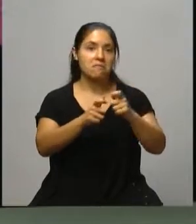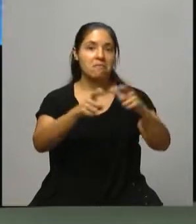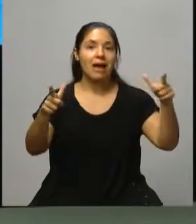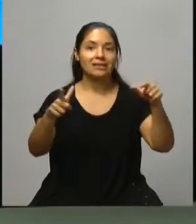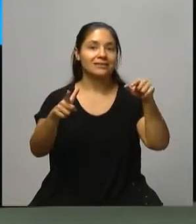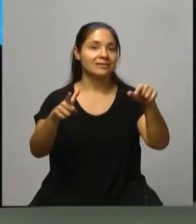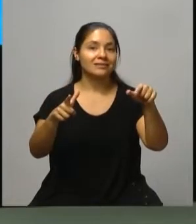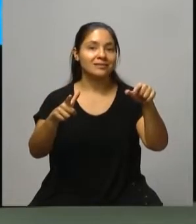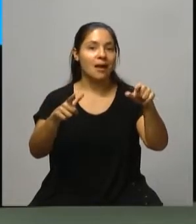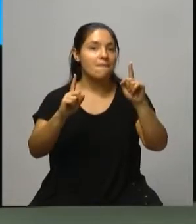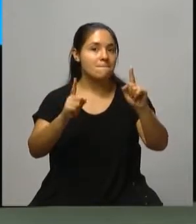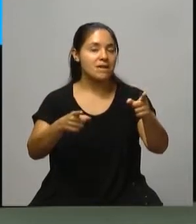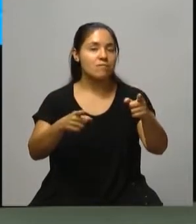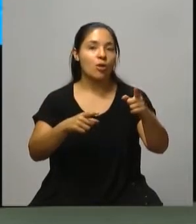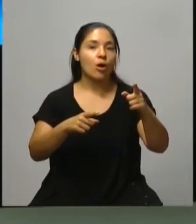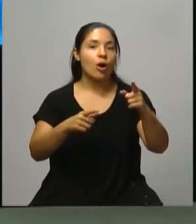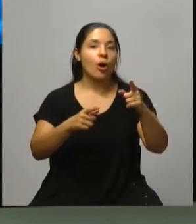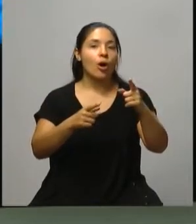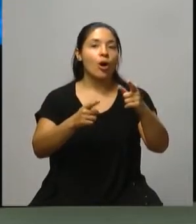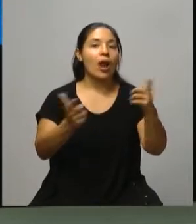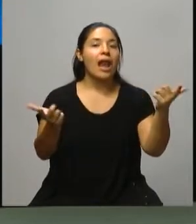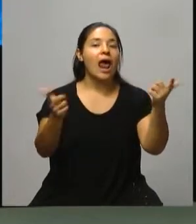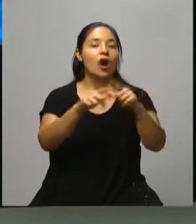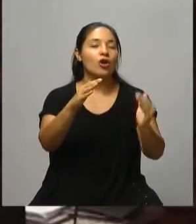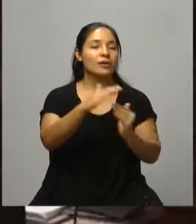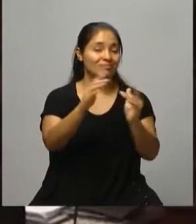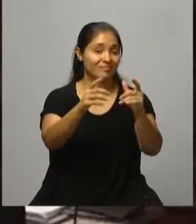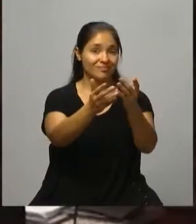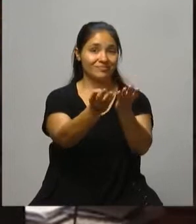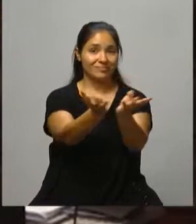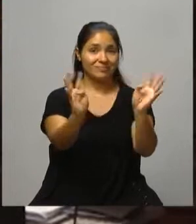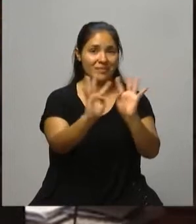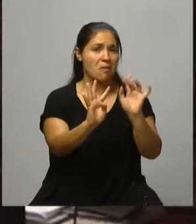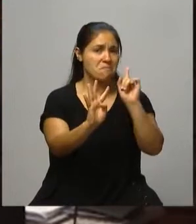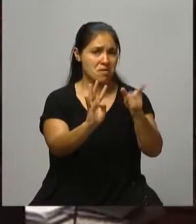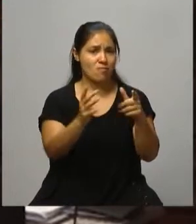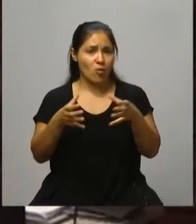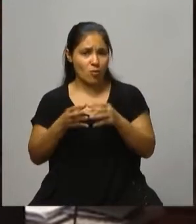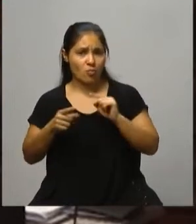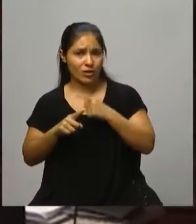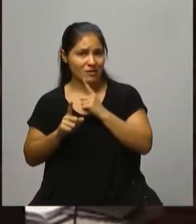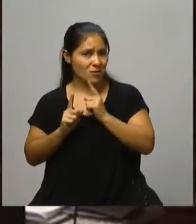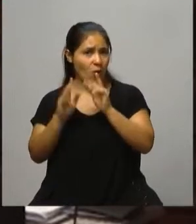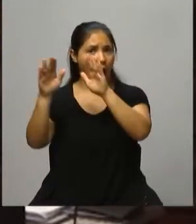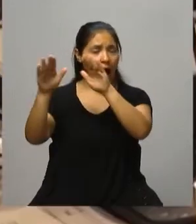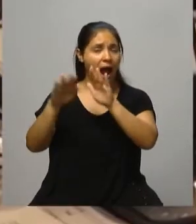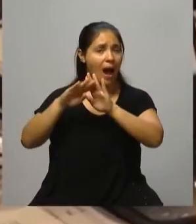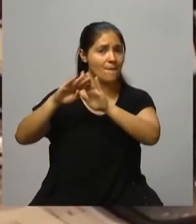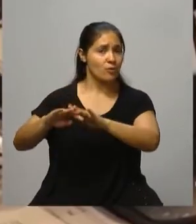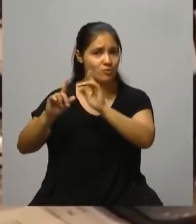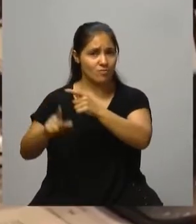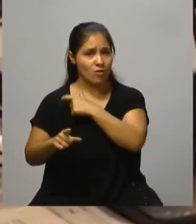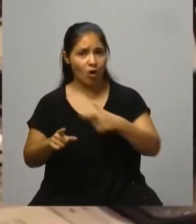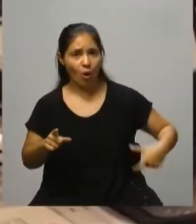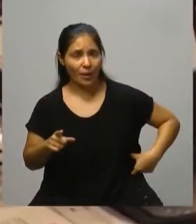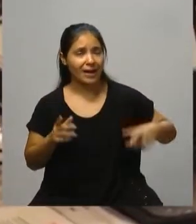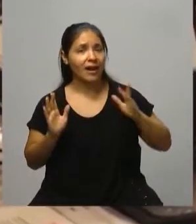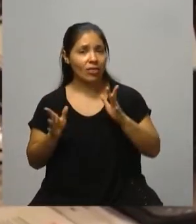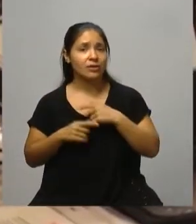hay lo del azufre, eso también fue un hecho polémico. El tema de la asunción del nuevo presidente en Chile, en donde no se invitó